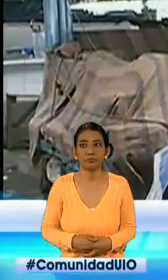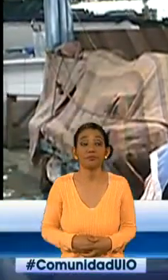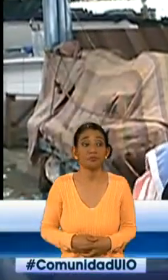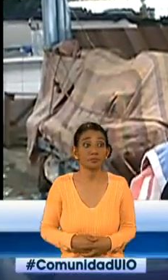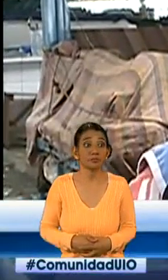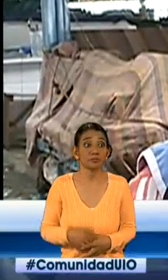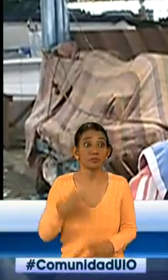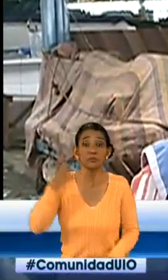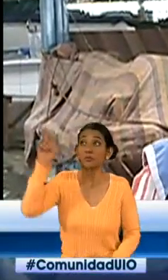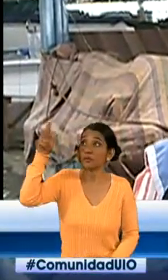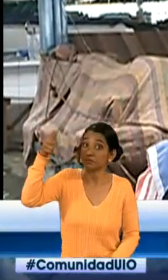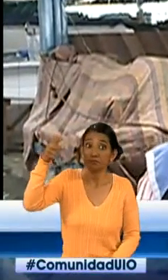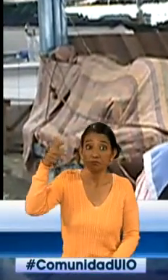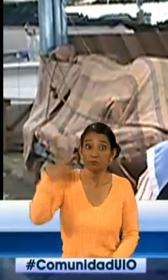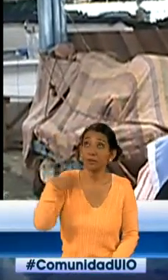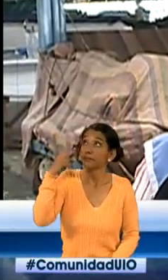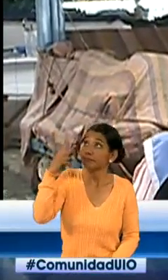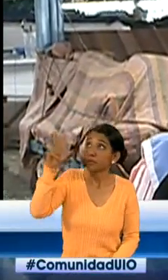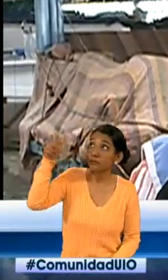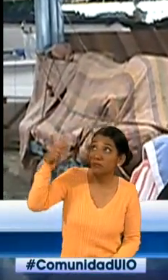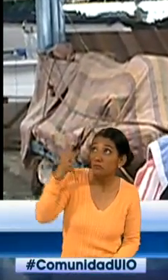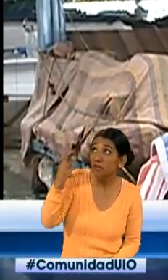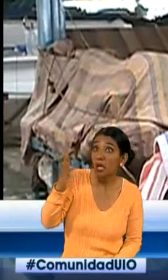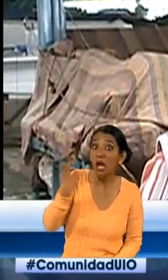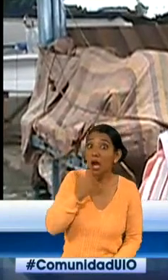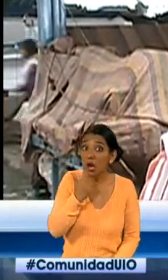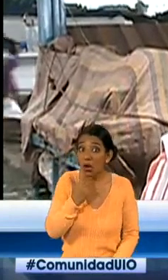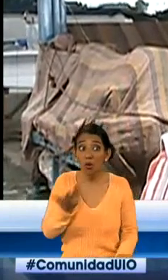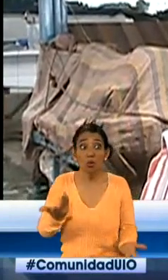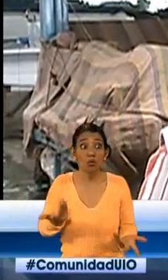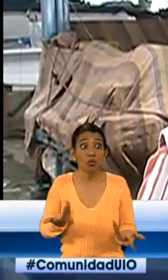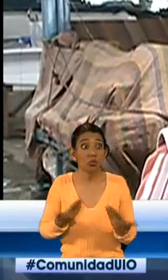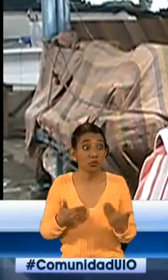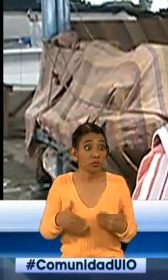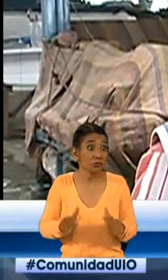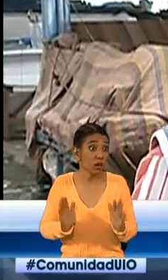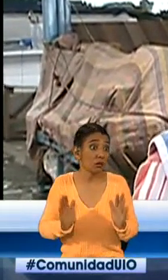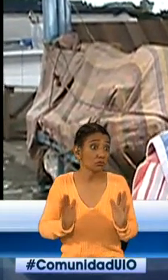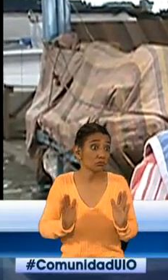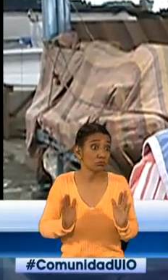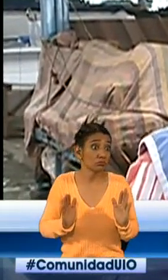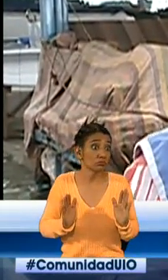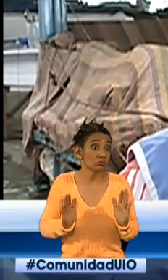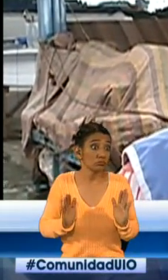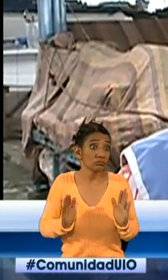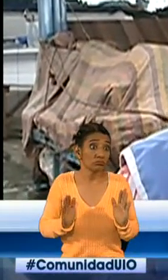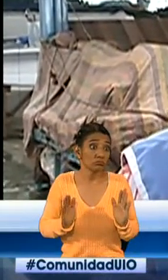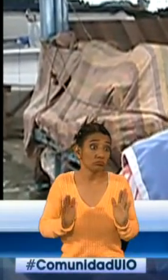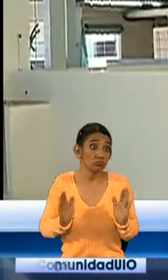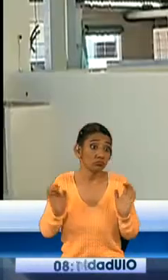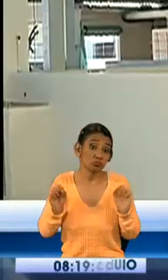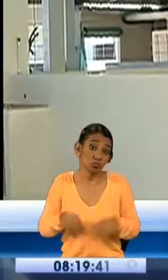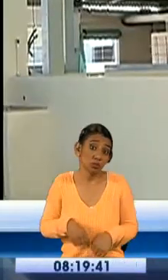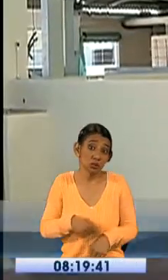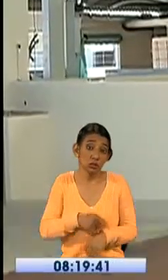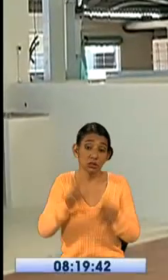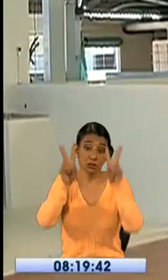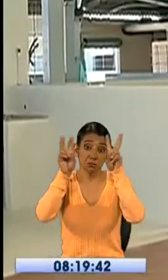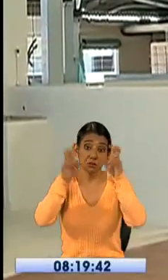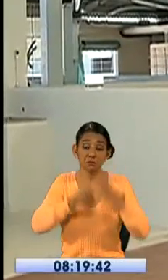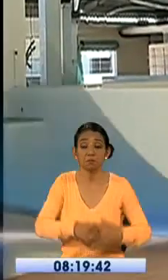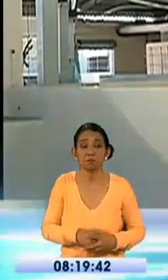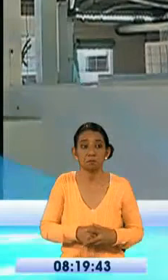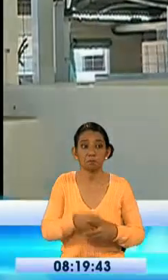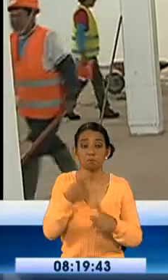cámara y ya ven qué es lo que está. Creo que tomen medidas en esos asuntos. Como parte del mejoramiento de